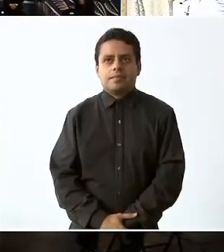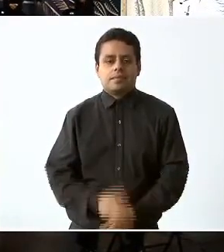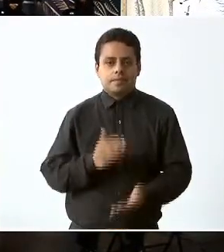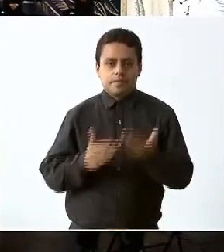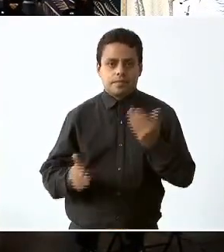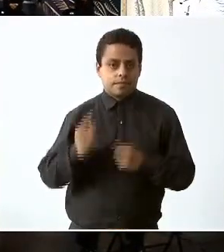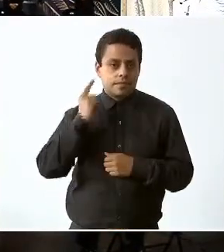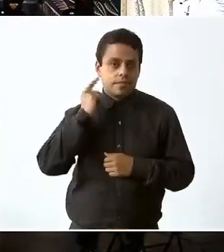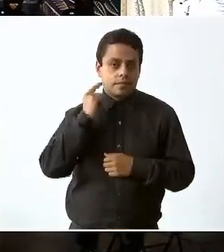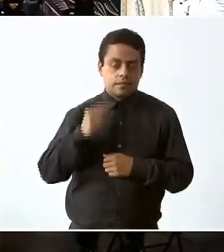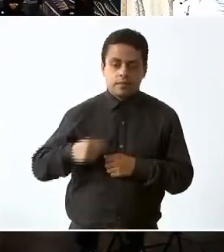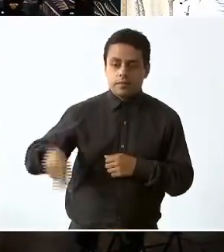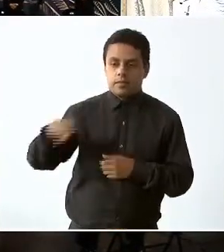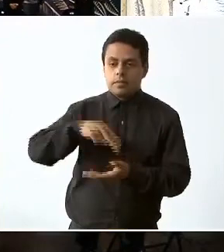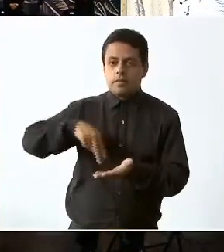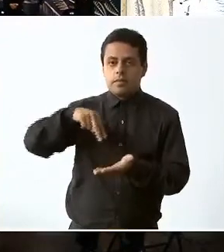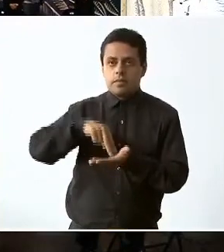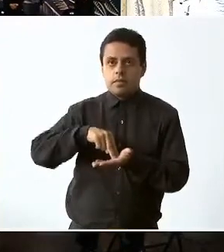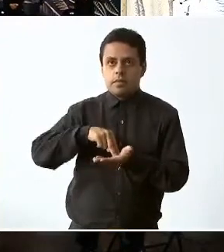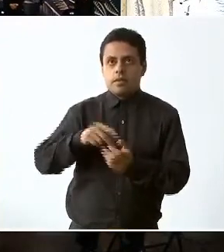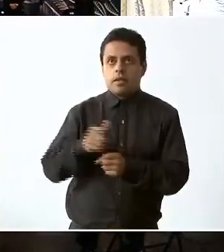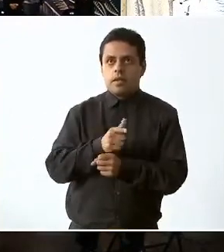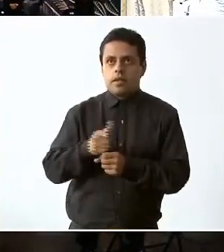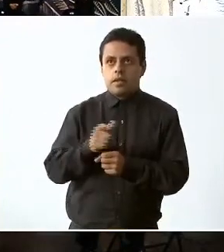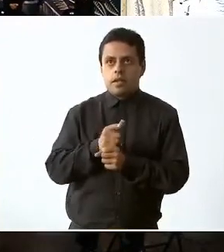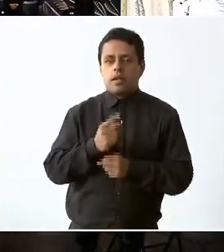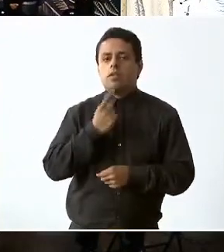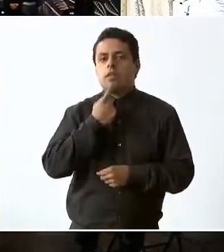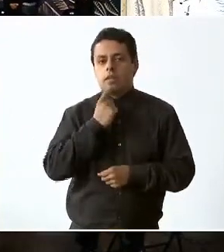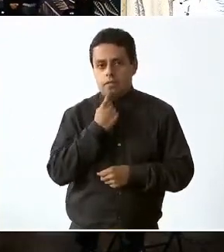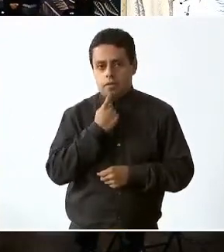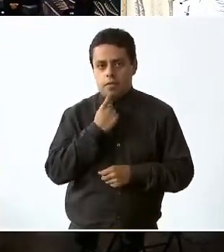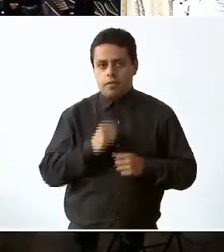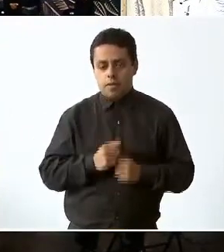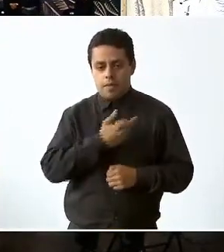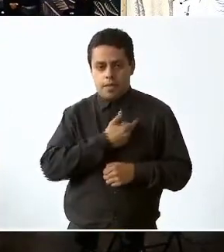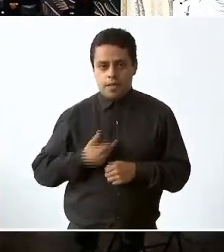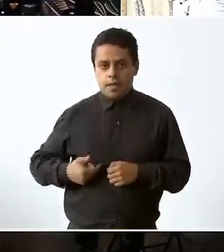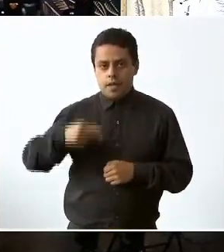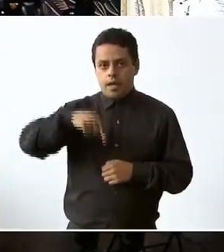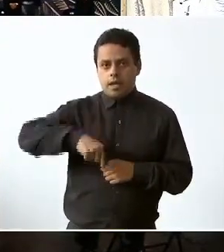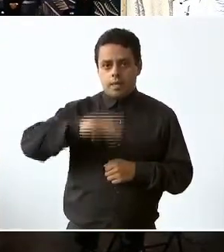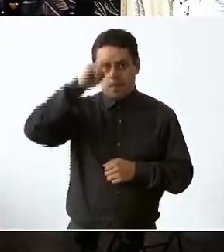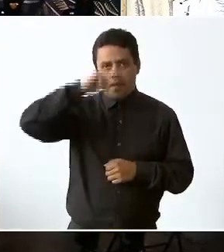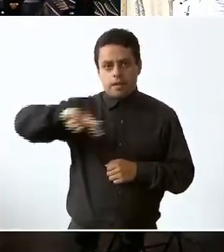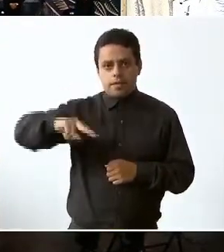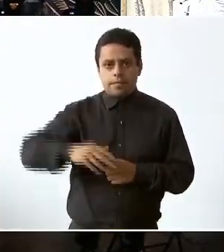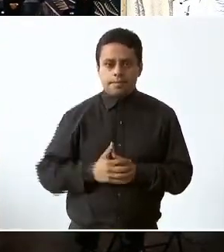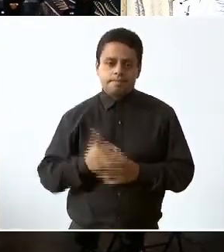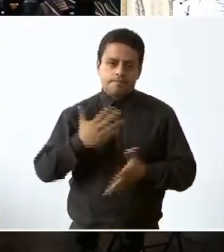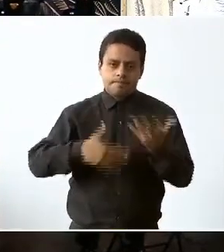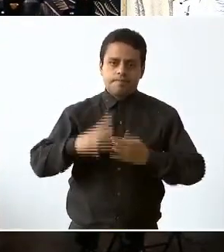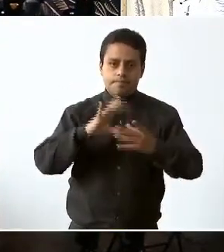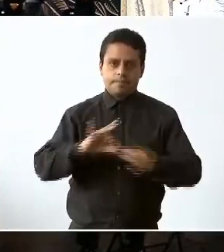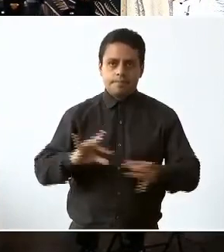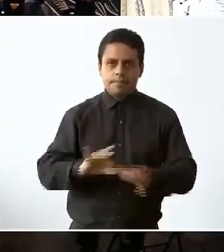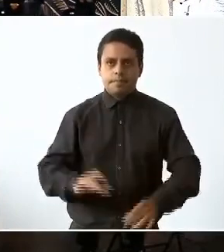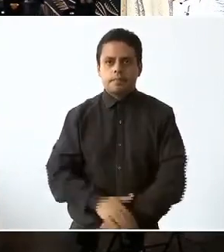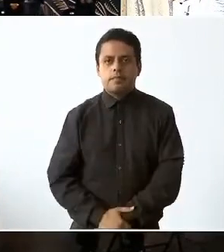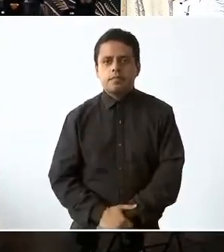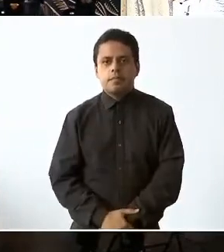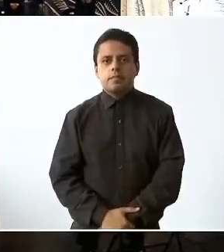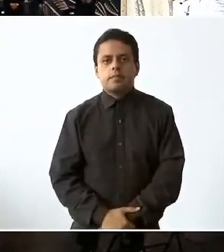Escuchemos el mensaje que dirige el licenciado Andrés Manuel López Obrador, presidente constitucional de los Estados Unidos mexicanos.